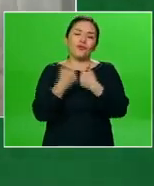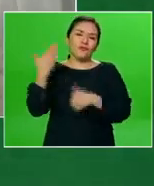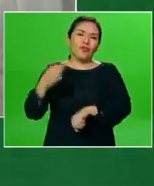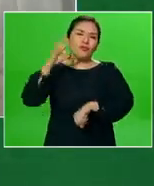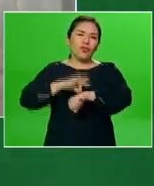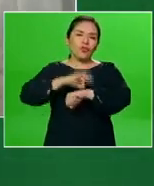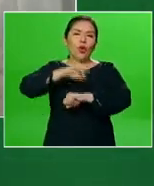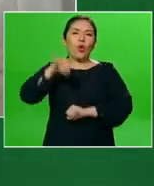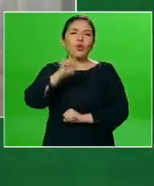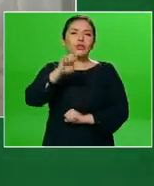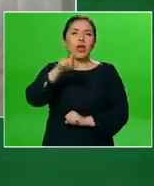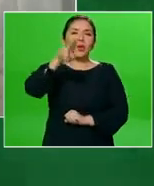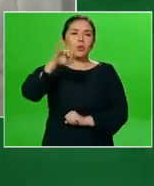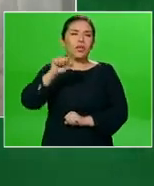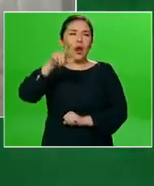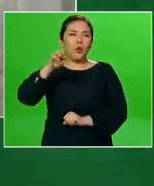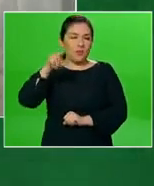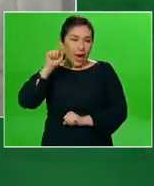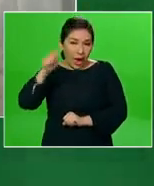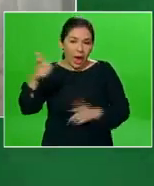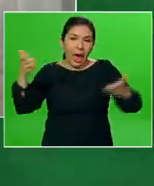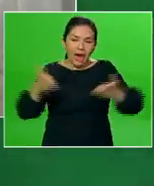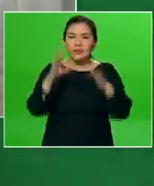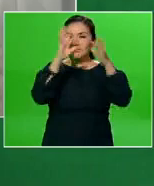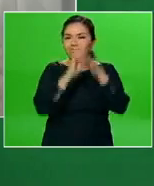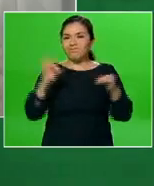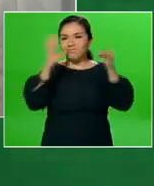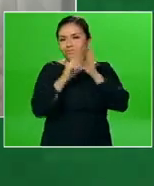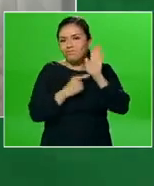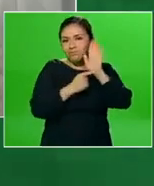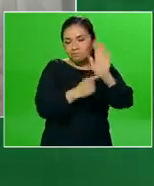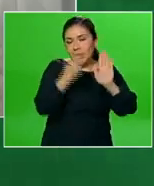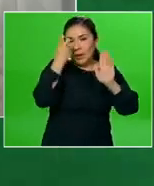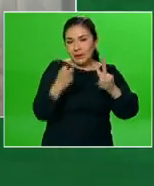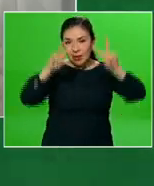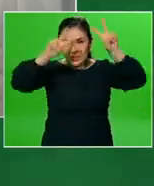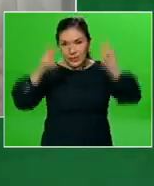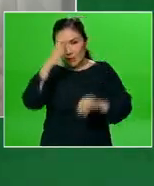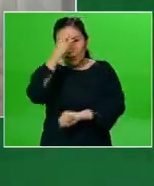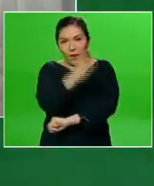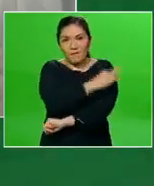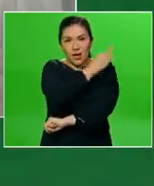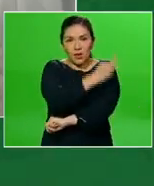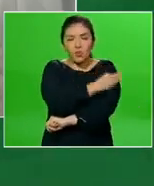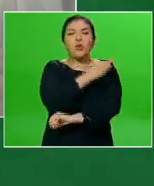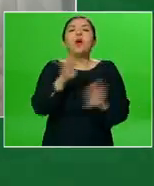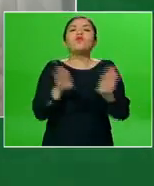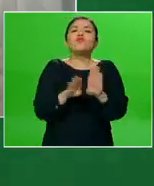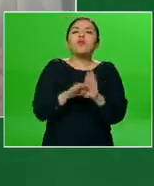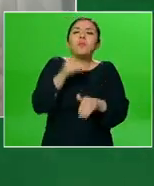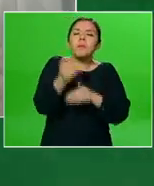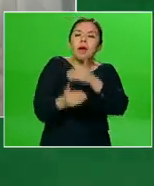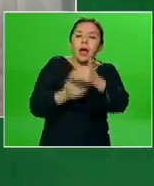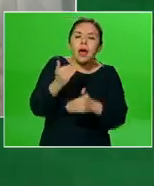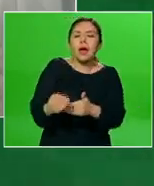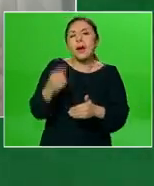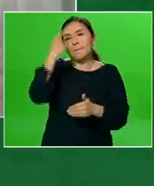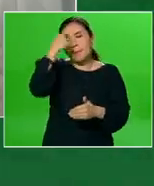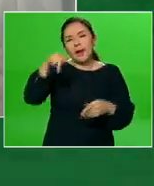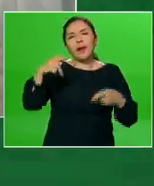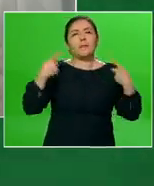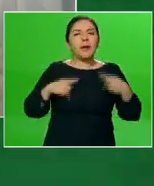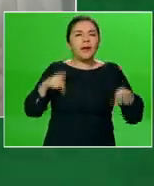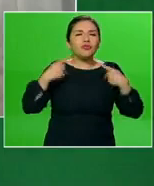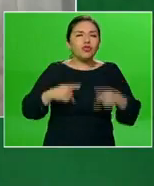josé luís a nómina será nuestro director general de presentar el componente de vacunación es decir los avances en la estrategia de vacunación